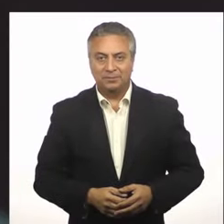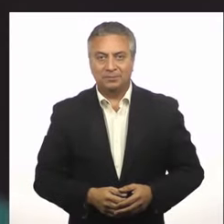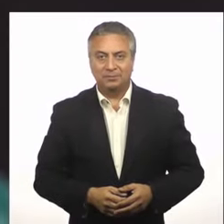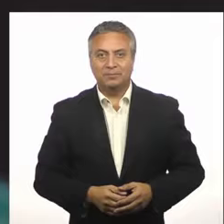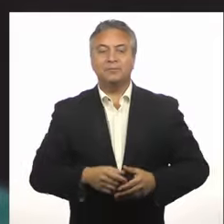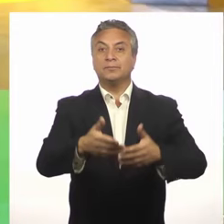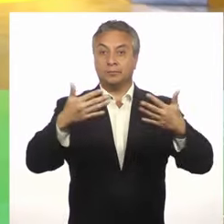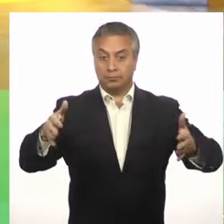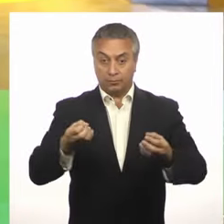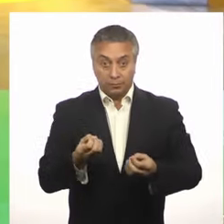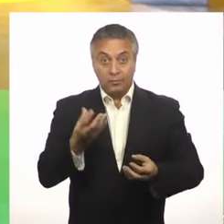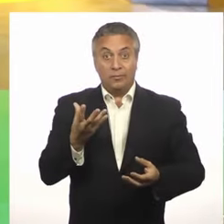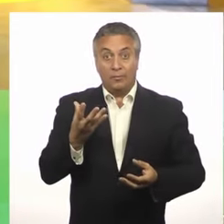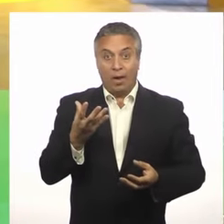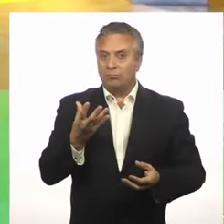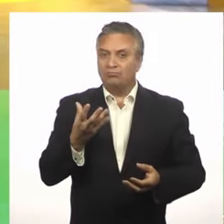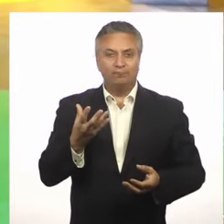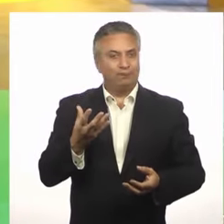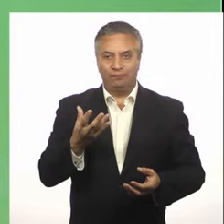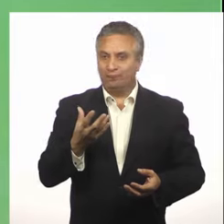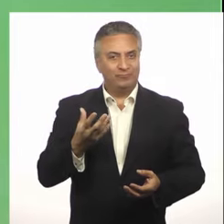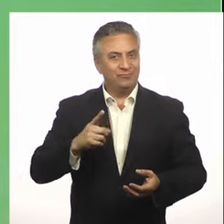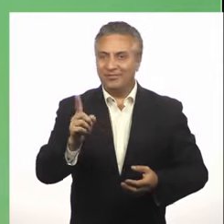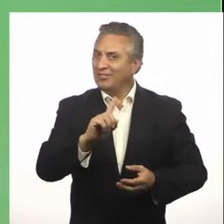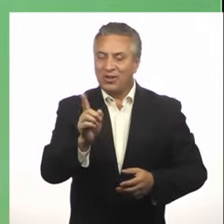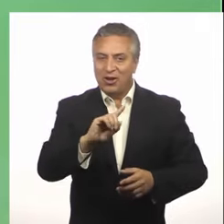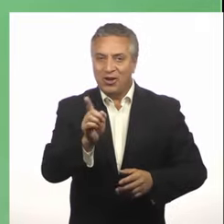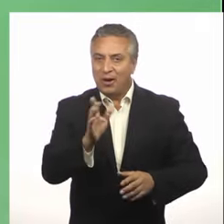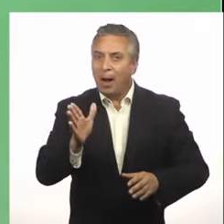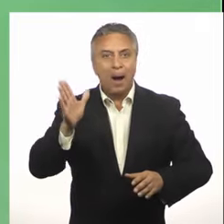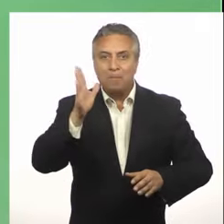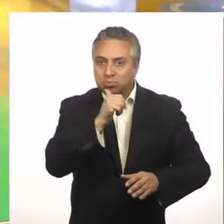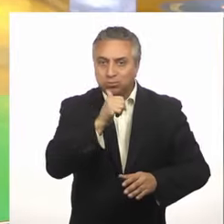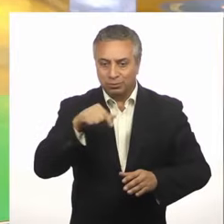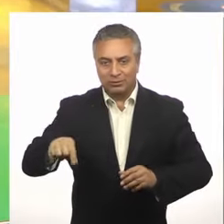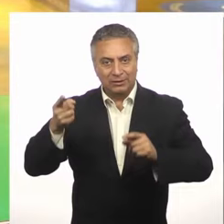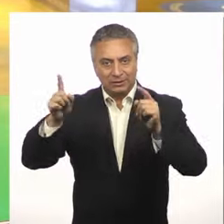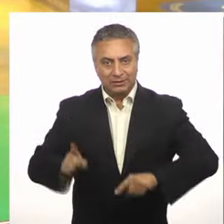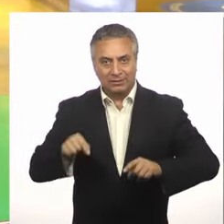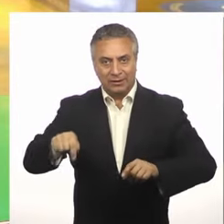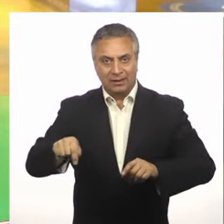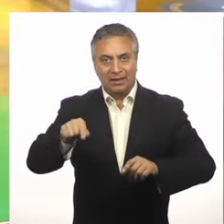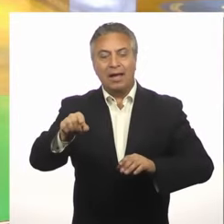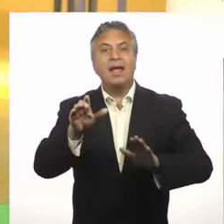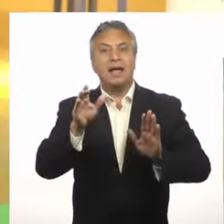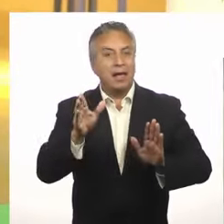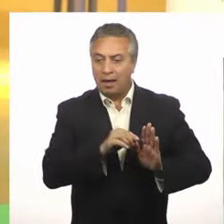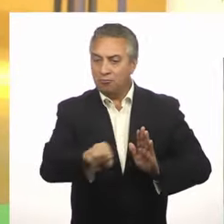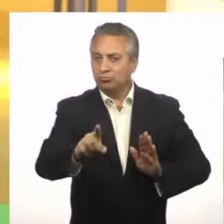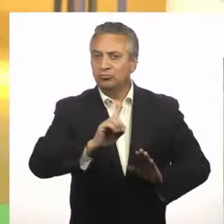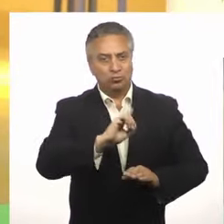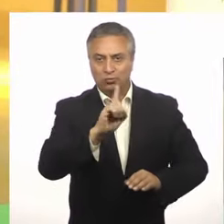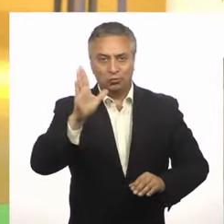¿Encendió la ampolleta? Al parecer, tampoco la sal es conductora de electricidad. ¿Se les ocurre qué podríamos hacer? ¡Ya